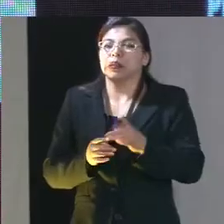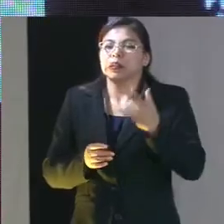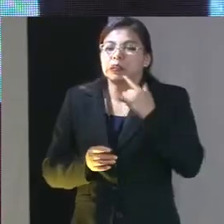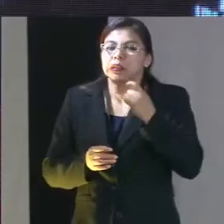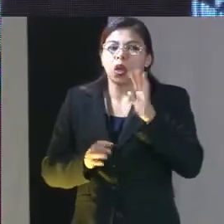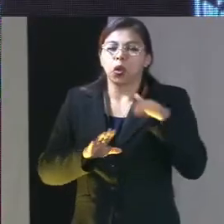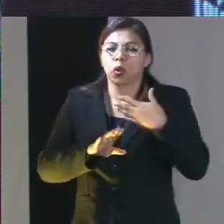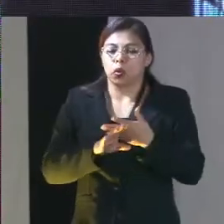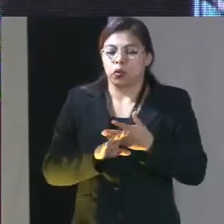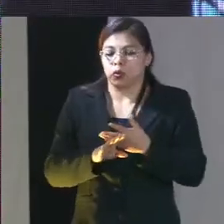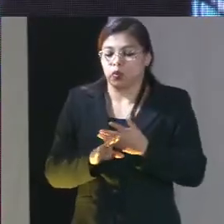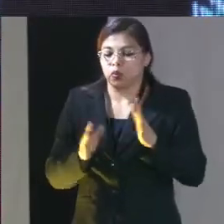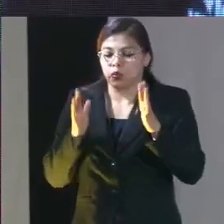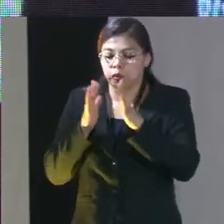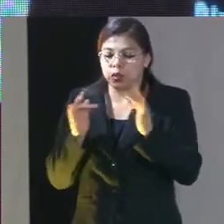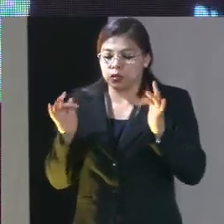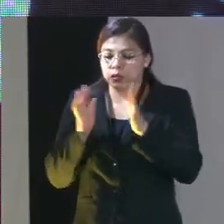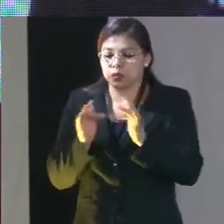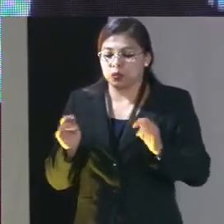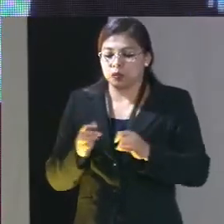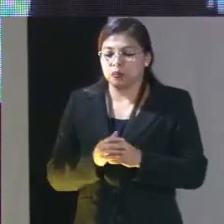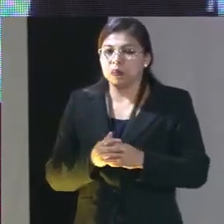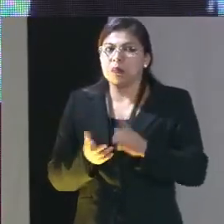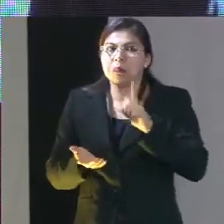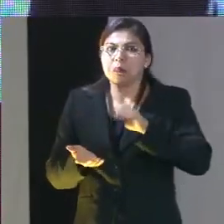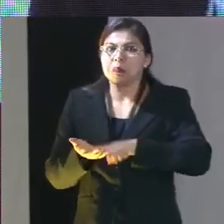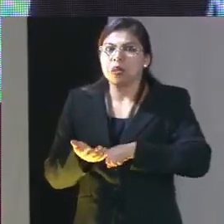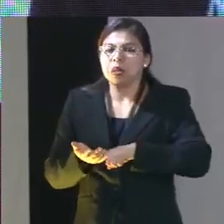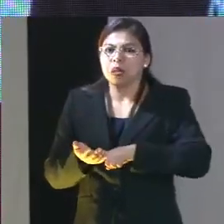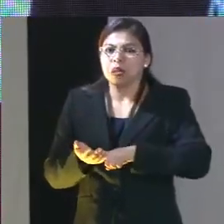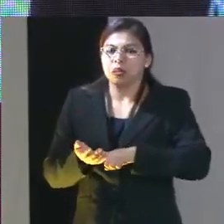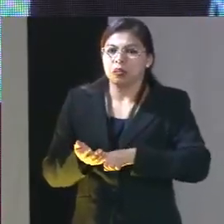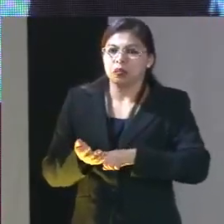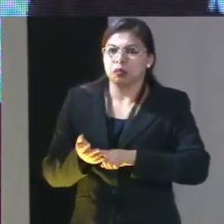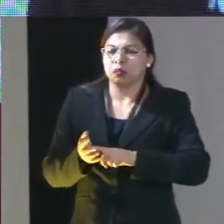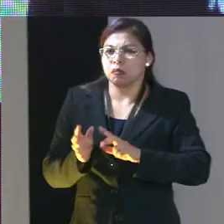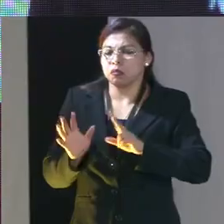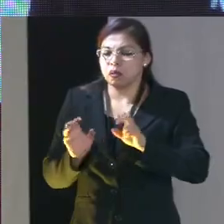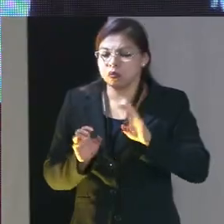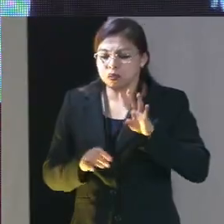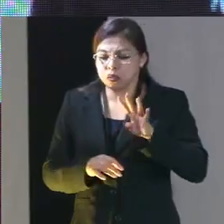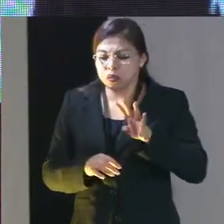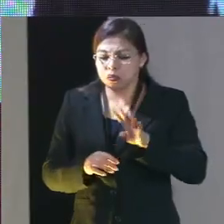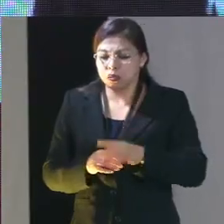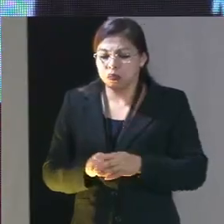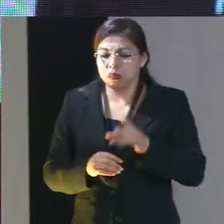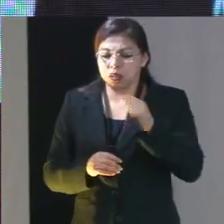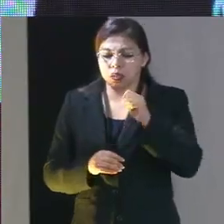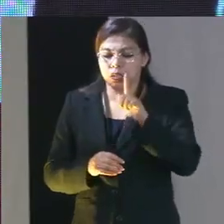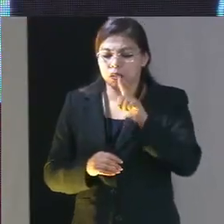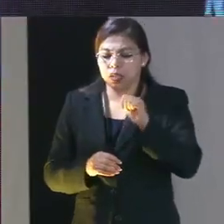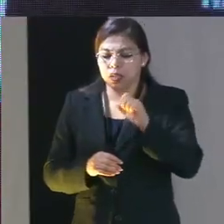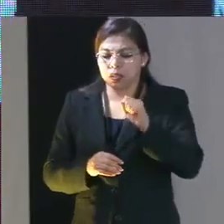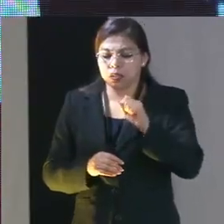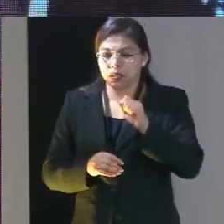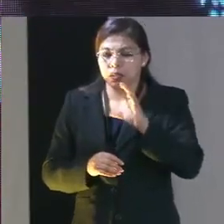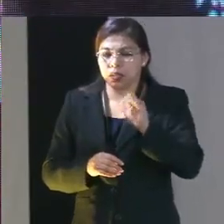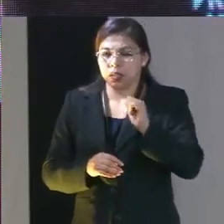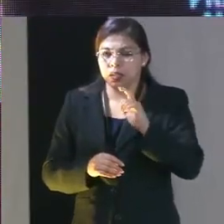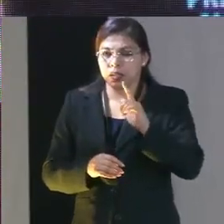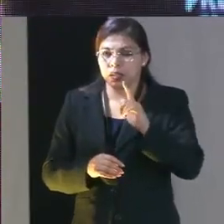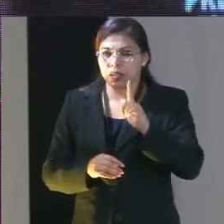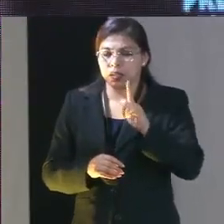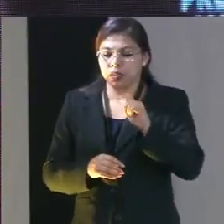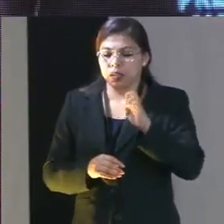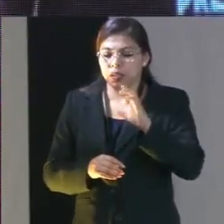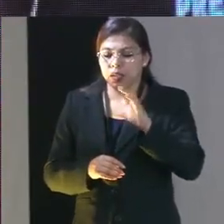franceses y como se hizo también en 1519. Los tlaxcaltecas prácticamente habían derrotado a los